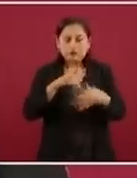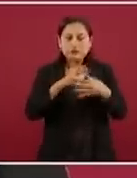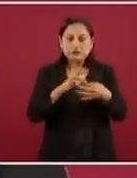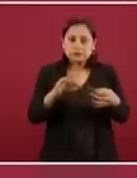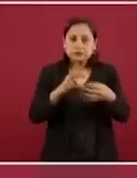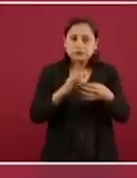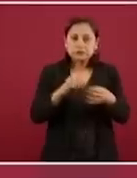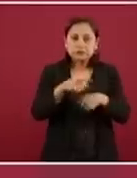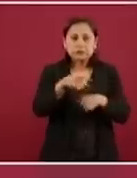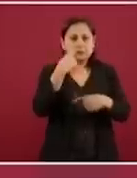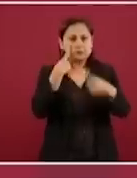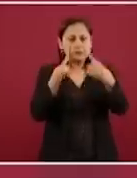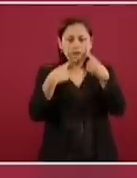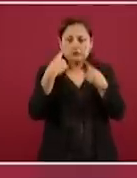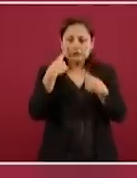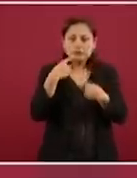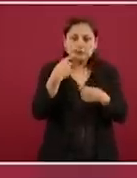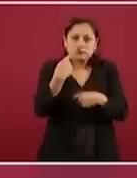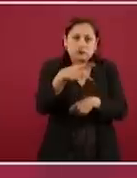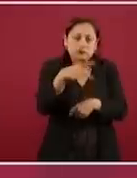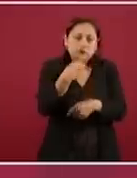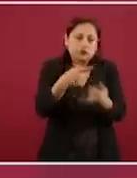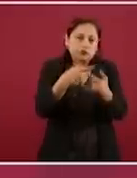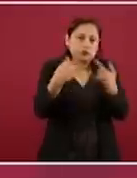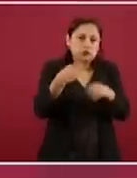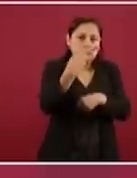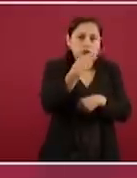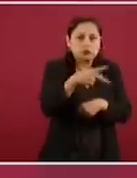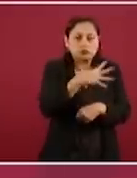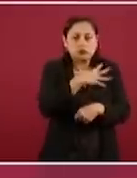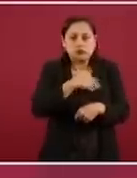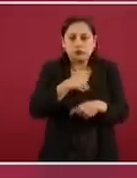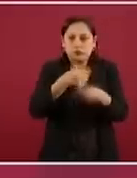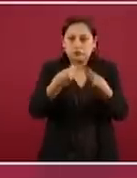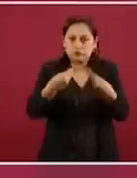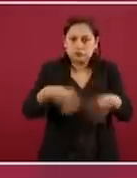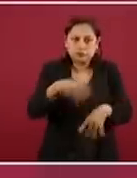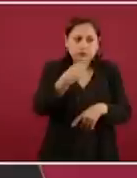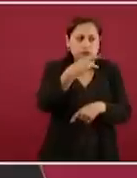por hijos que están en la cárcel, muy fuerte.